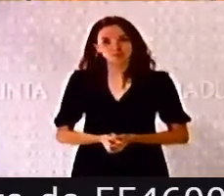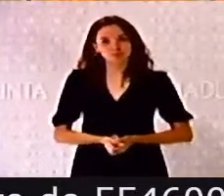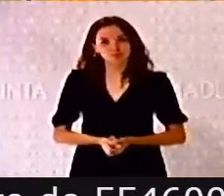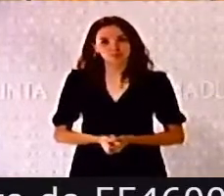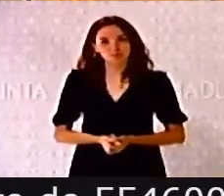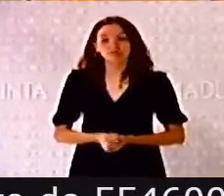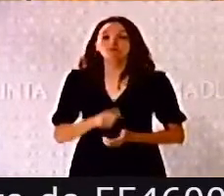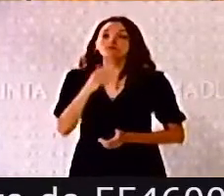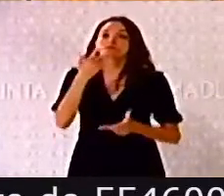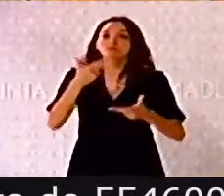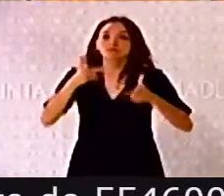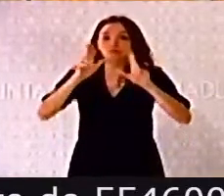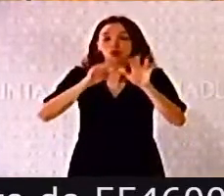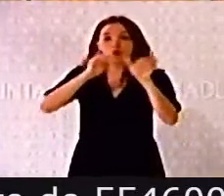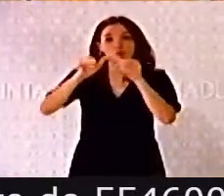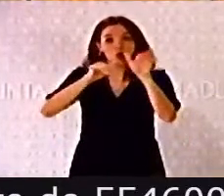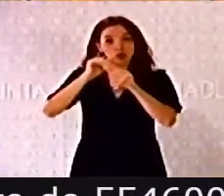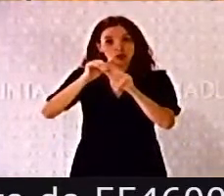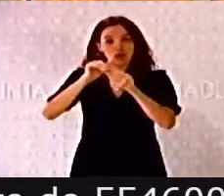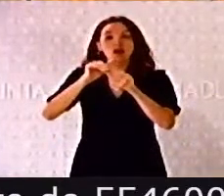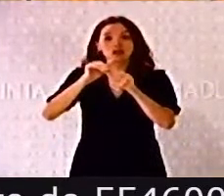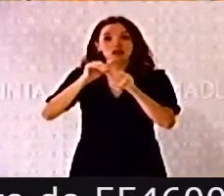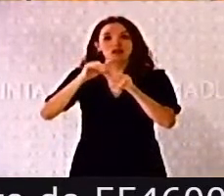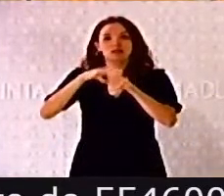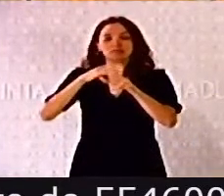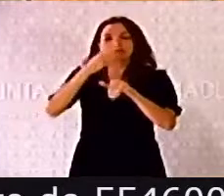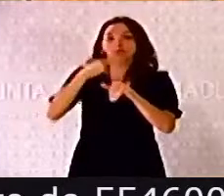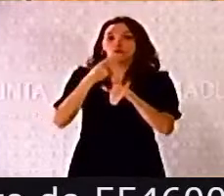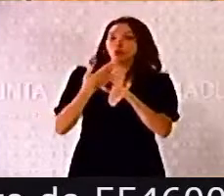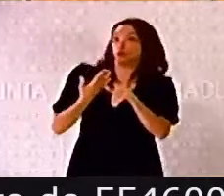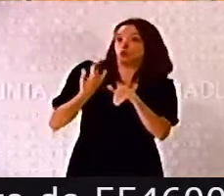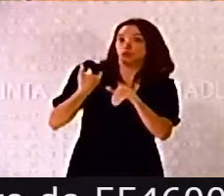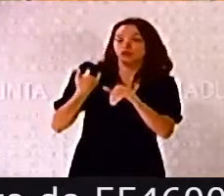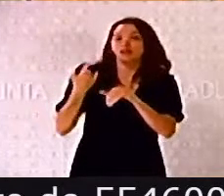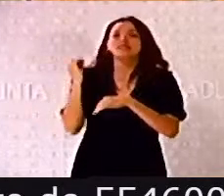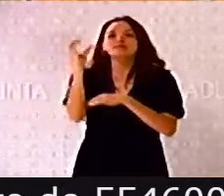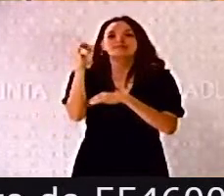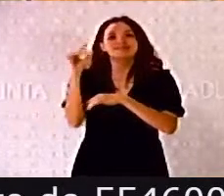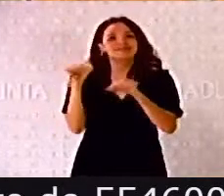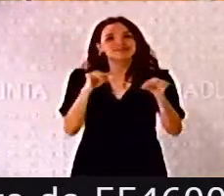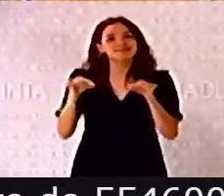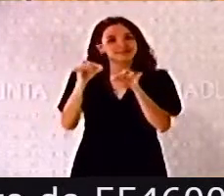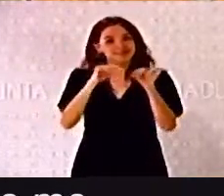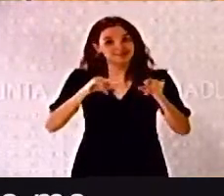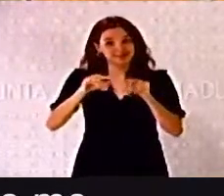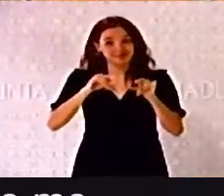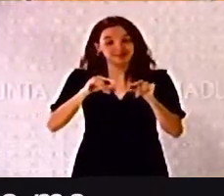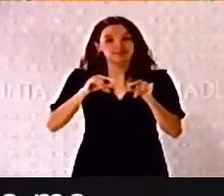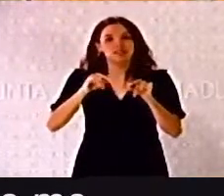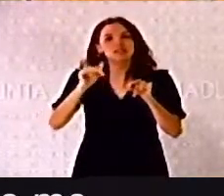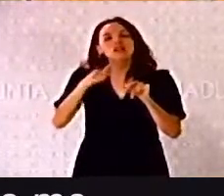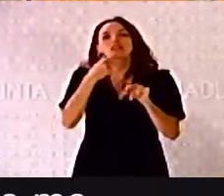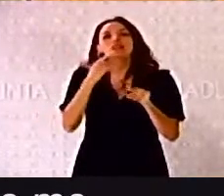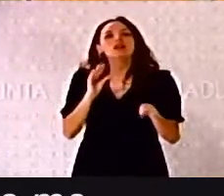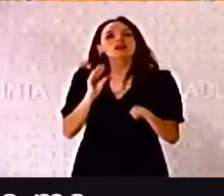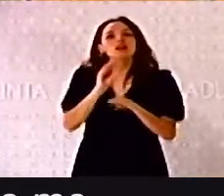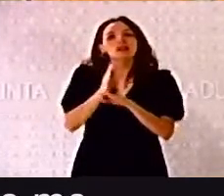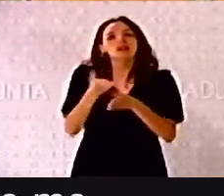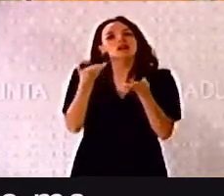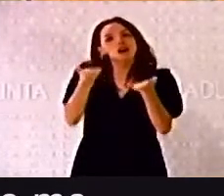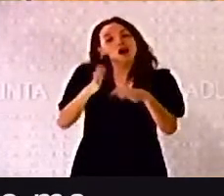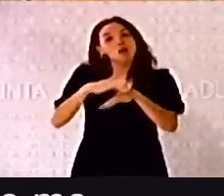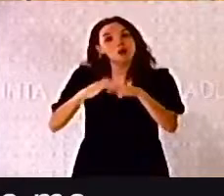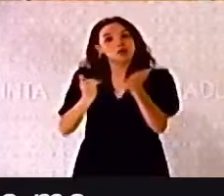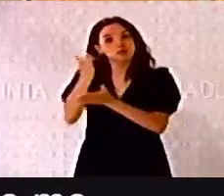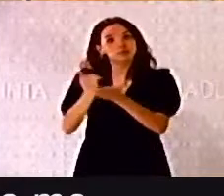Hemos autorizado la convocatoria a la que me comprometí en el debate del Estado de la región, las ayudas destinadas a las explotaciones